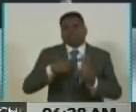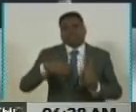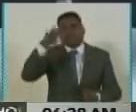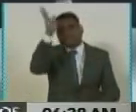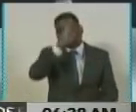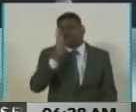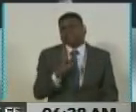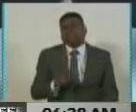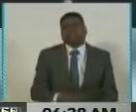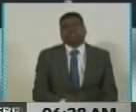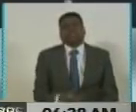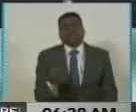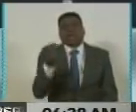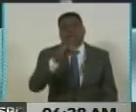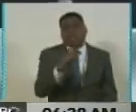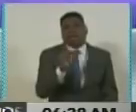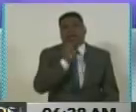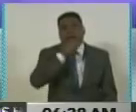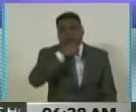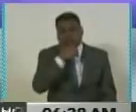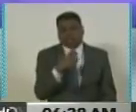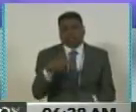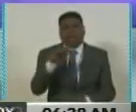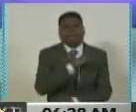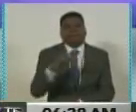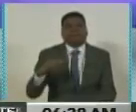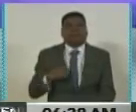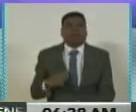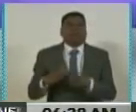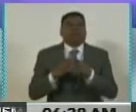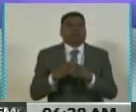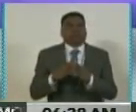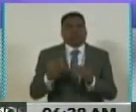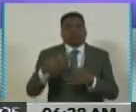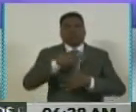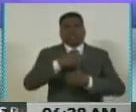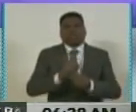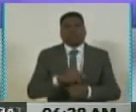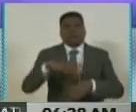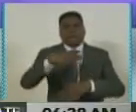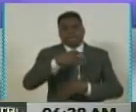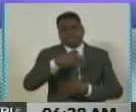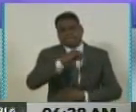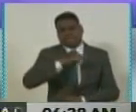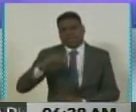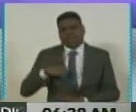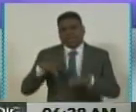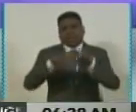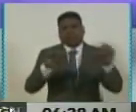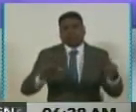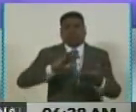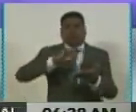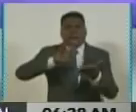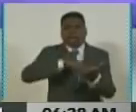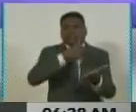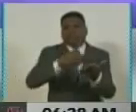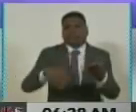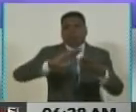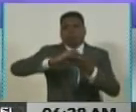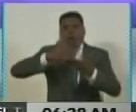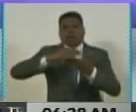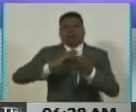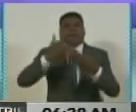La mayoría. Aumentame la edad de pensión, privatízame la salud, privatízame la educación, elimíname el proyecto de Canaima para la misión vivienda, como